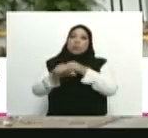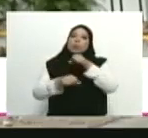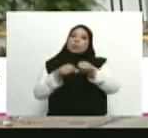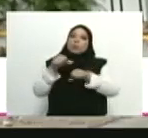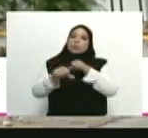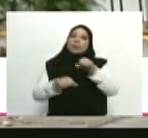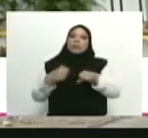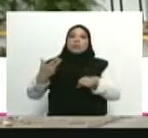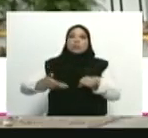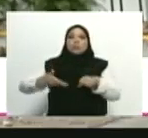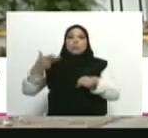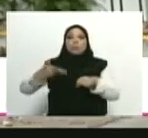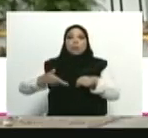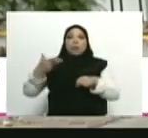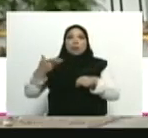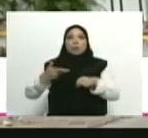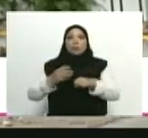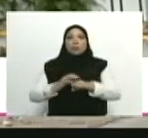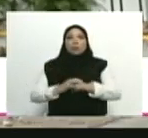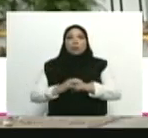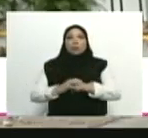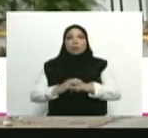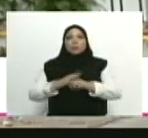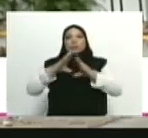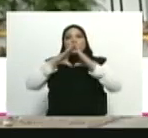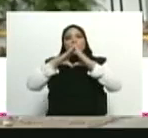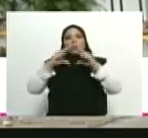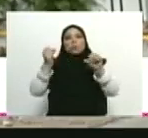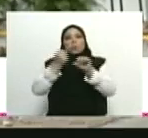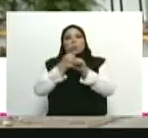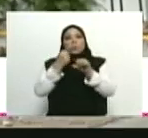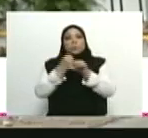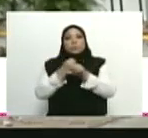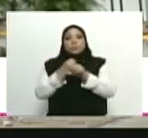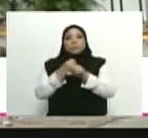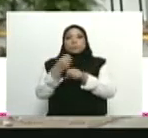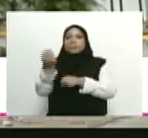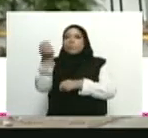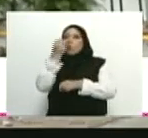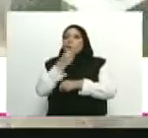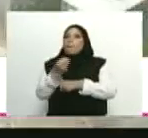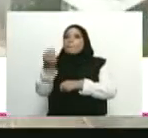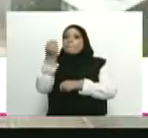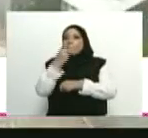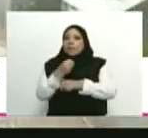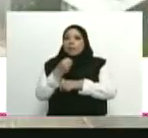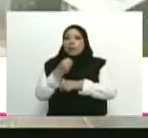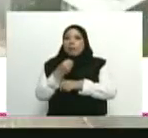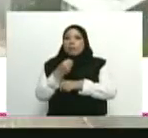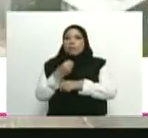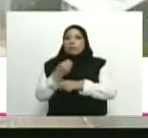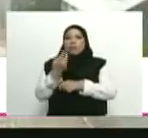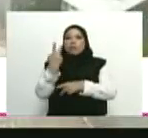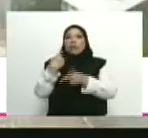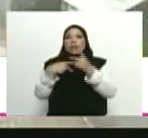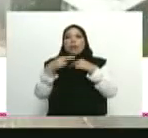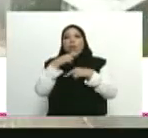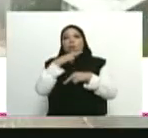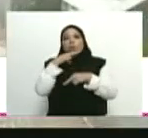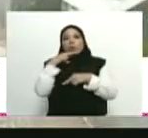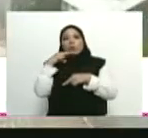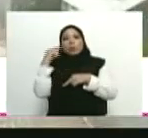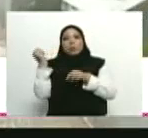súper importante porque ahí confluye todo lo que tiene que ver con la gastronomía criolla. Tenemos restaurantes, presidentes,